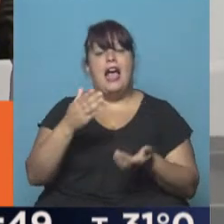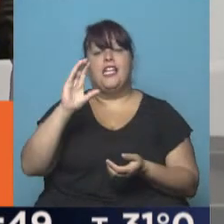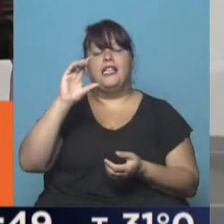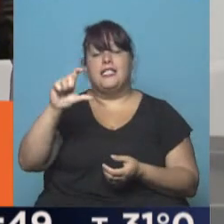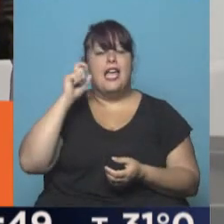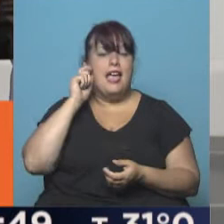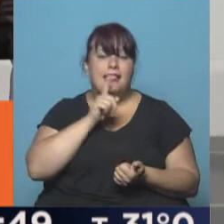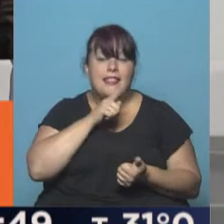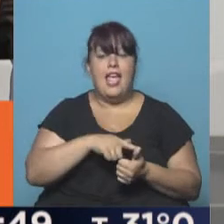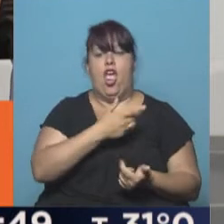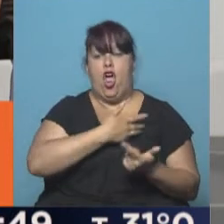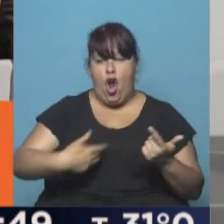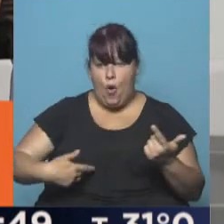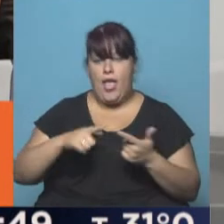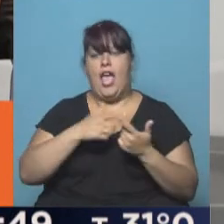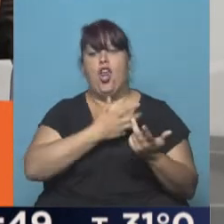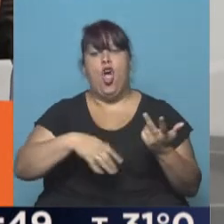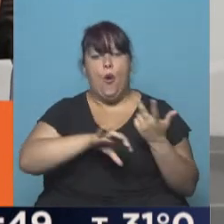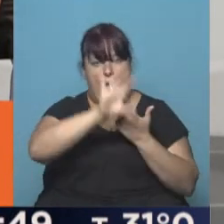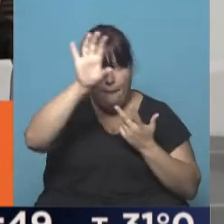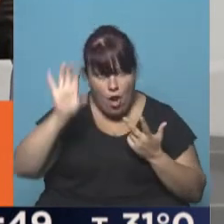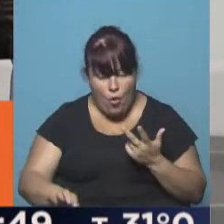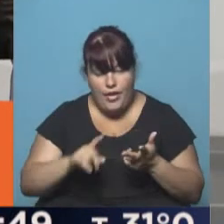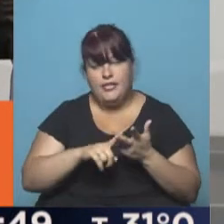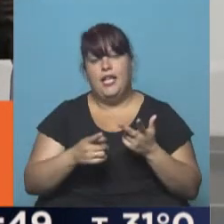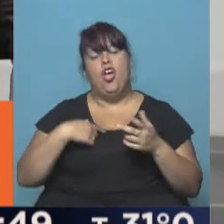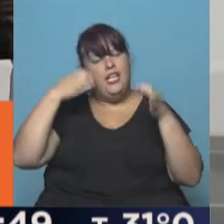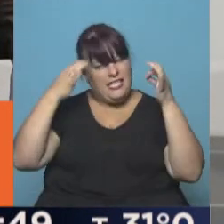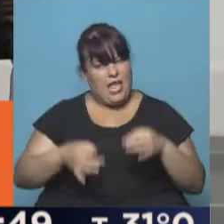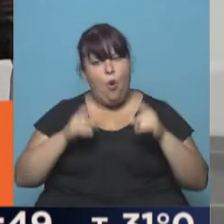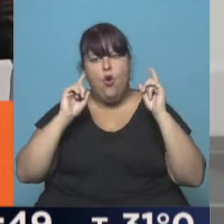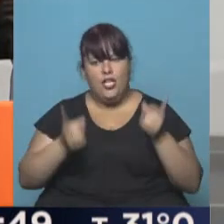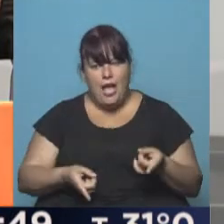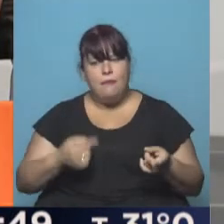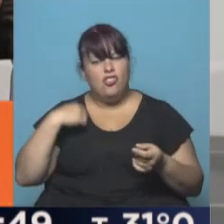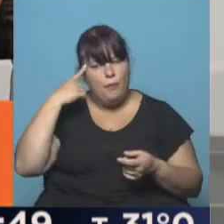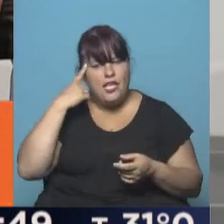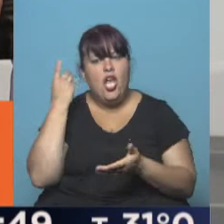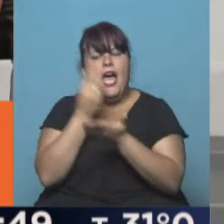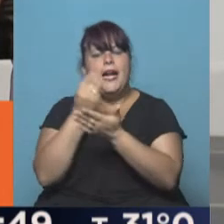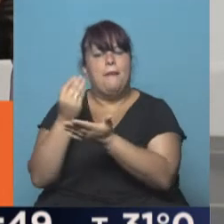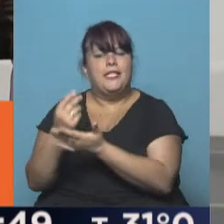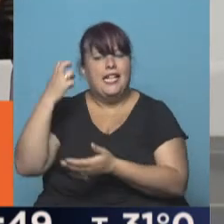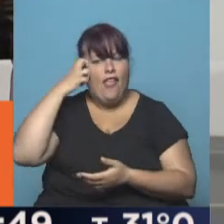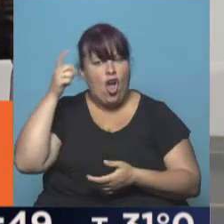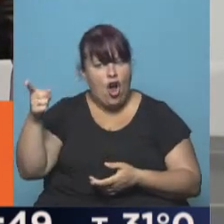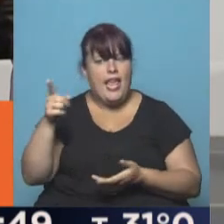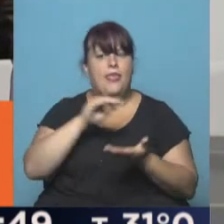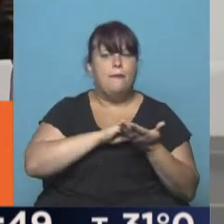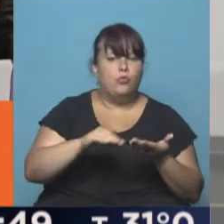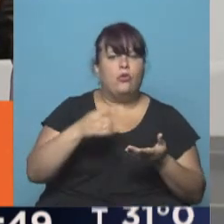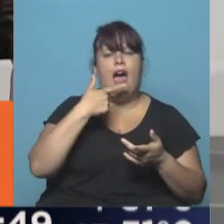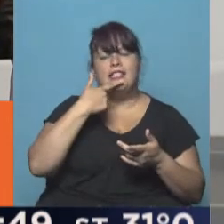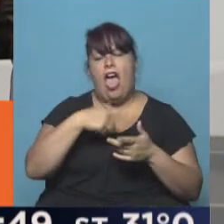General del Trabajo, que el Gobierno Nacional, que los gobiernos provinciales, y estoy seguro también que las representaciones parlamentarias de los distintos